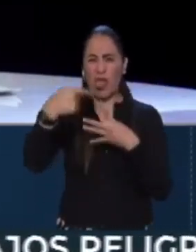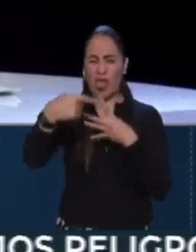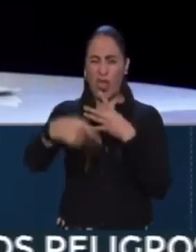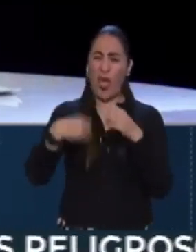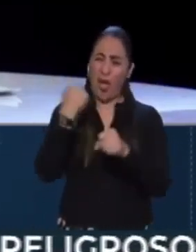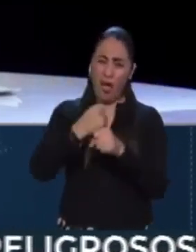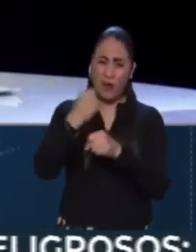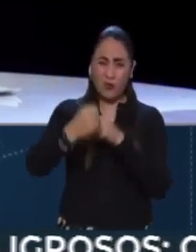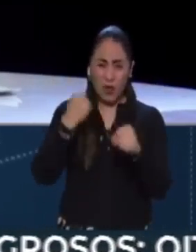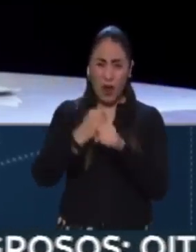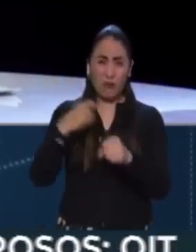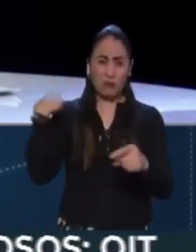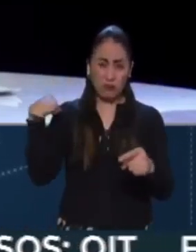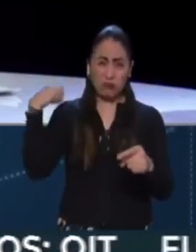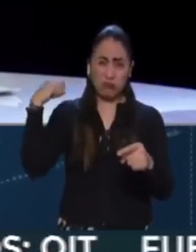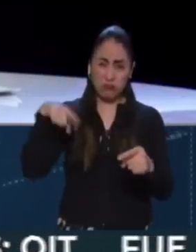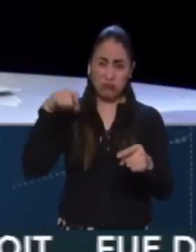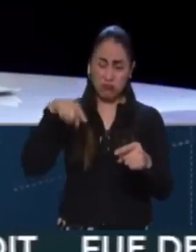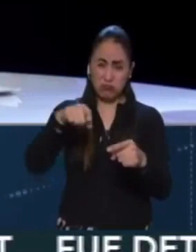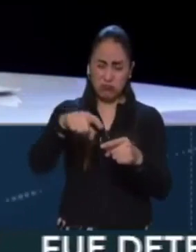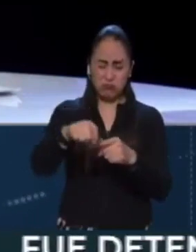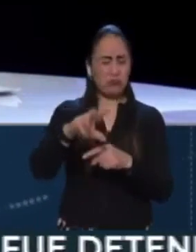años. Entonces,